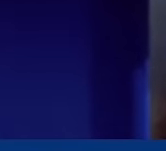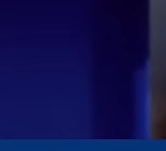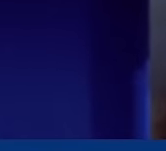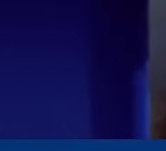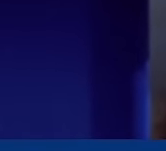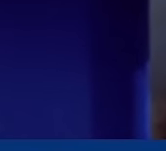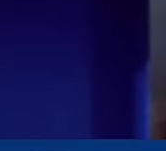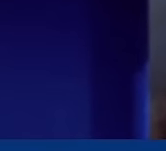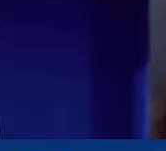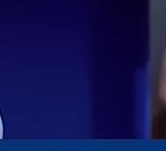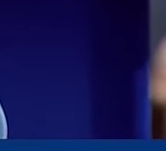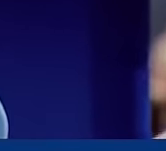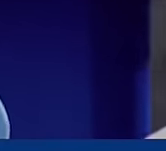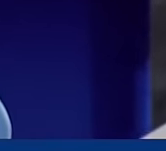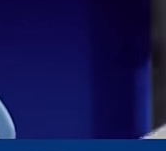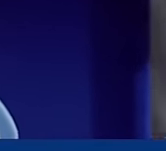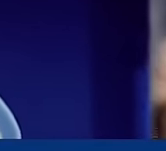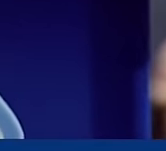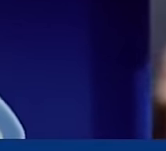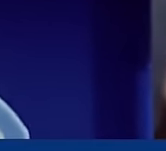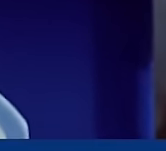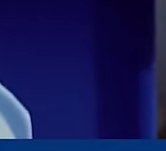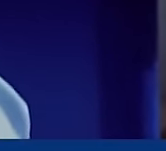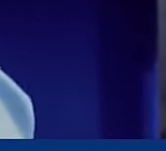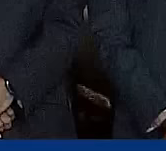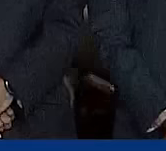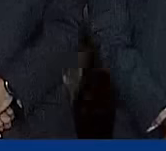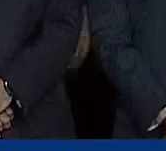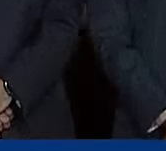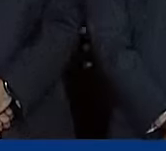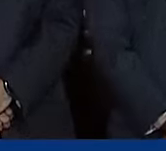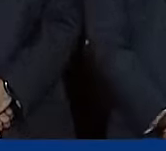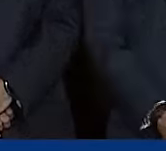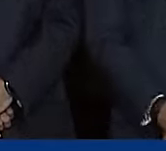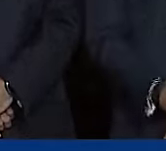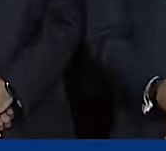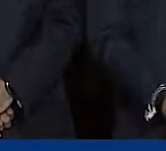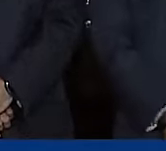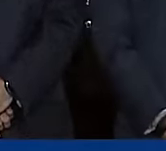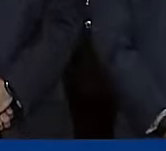¿Nada más a preguntar una sola? Bueno.